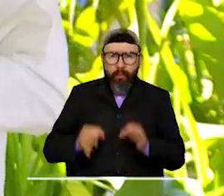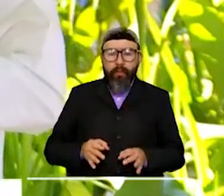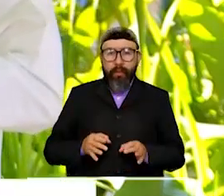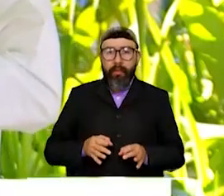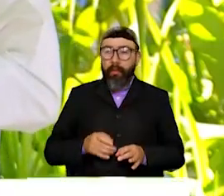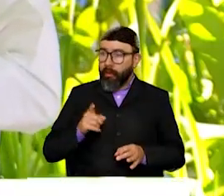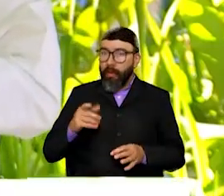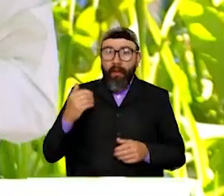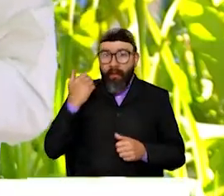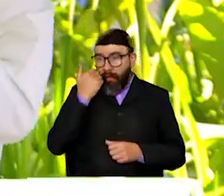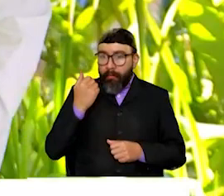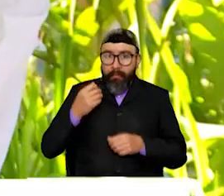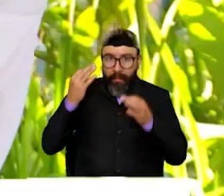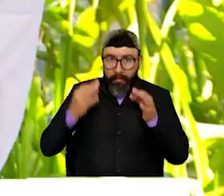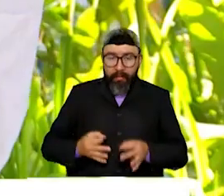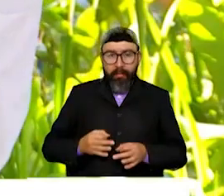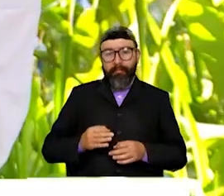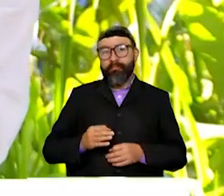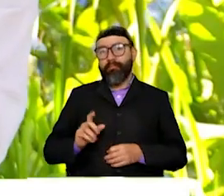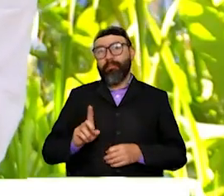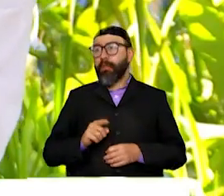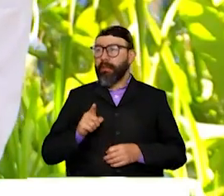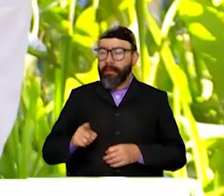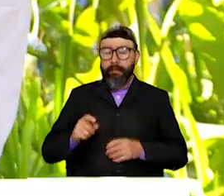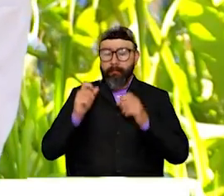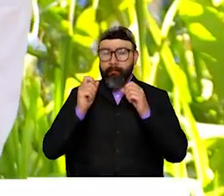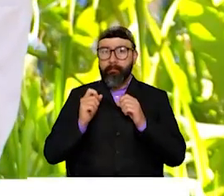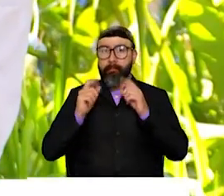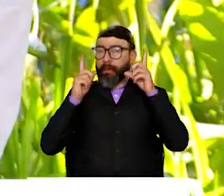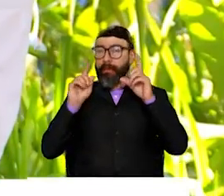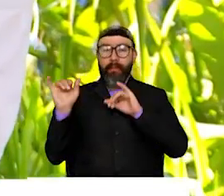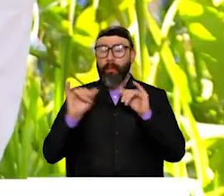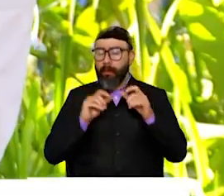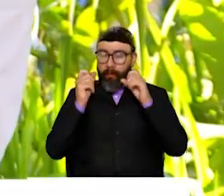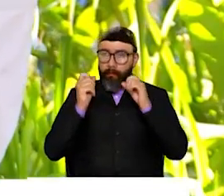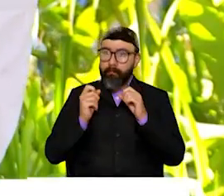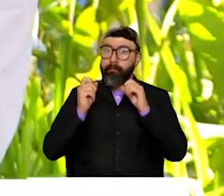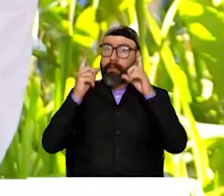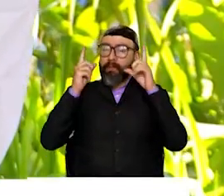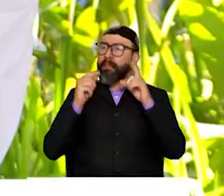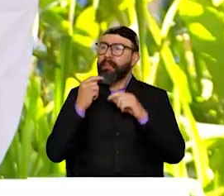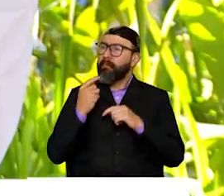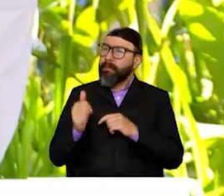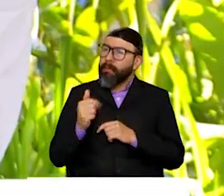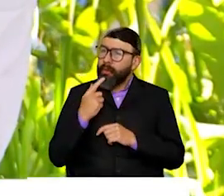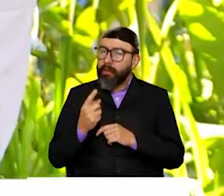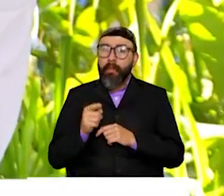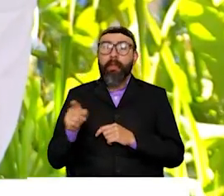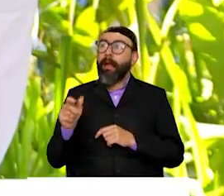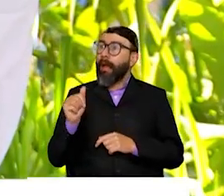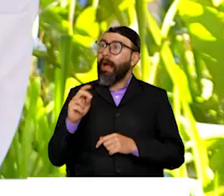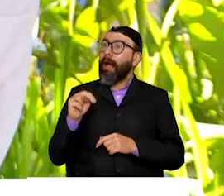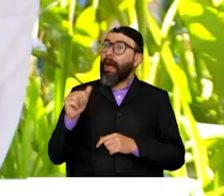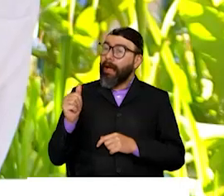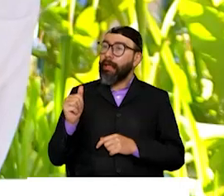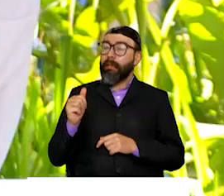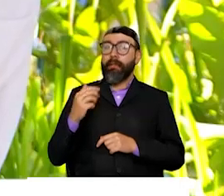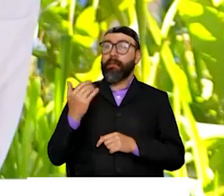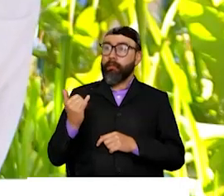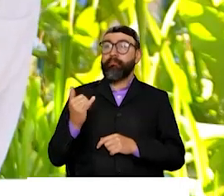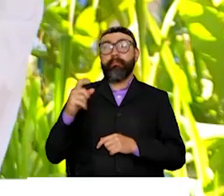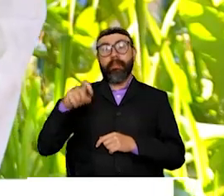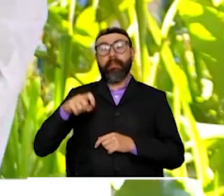la enfermedad, me está prendiendo una alarma que me dice, Ana Milena, hágase una